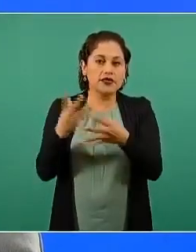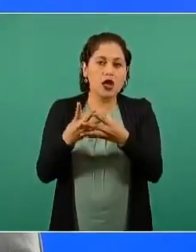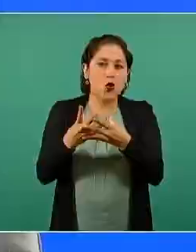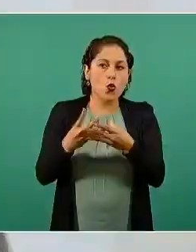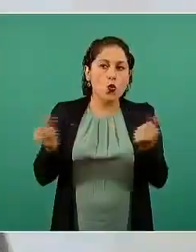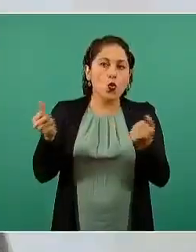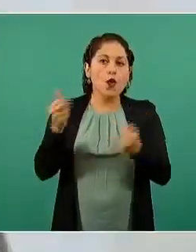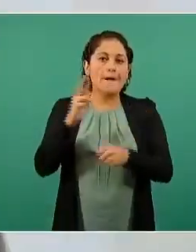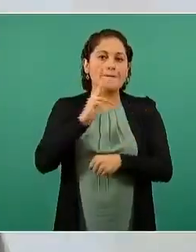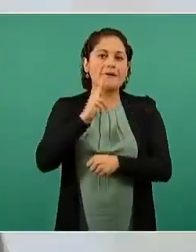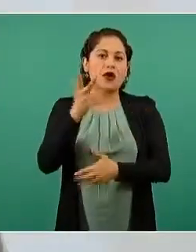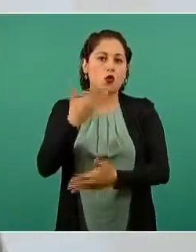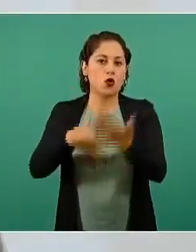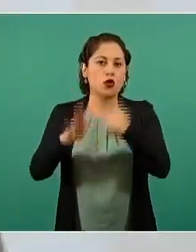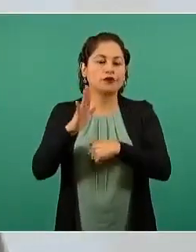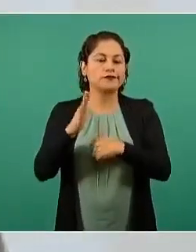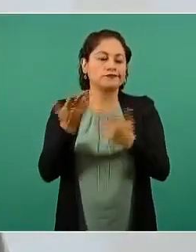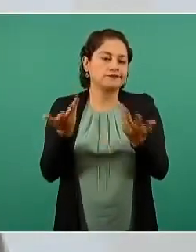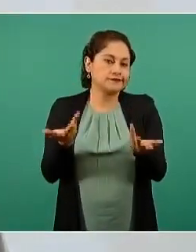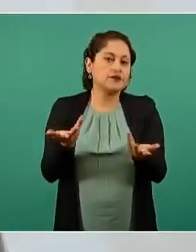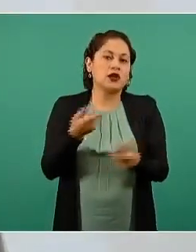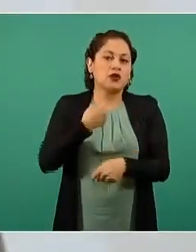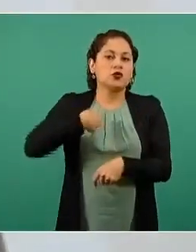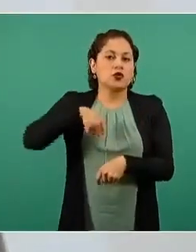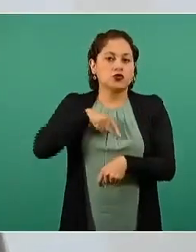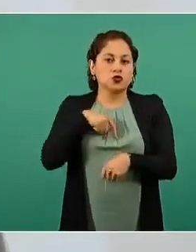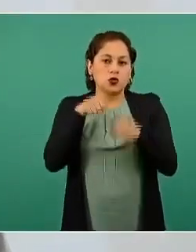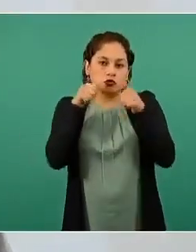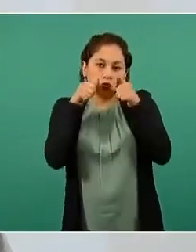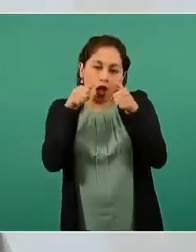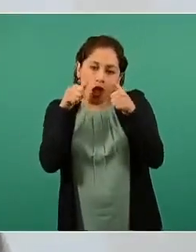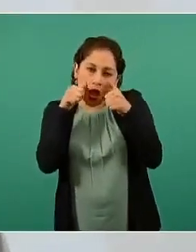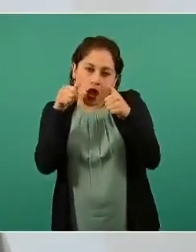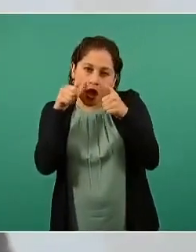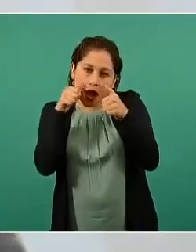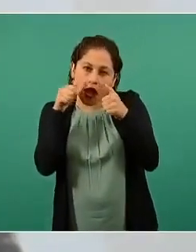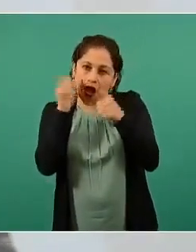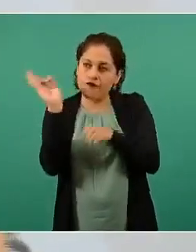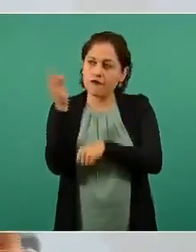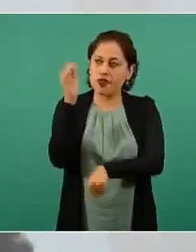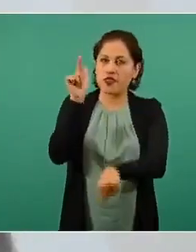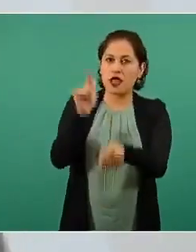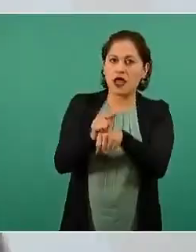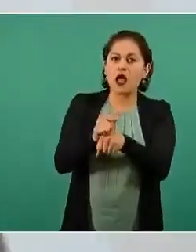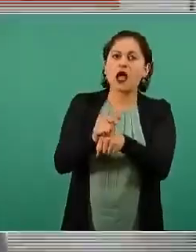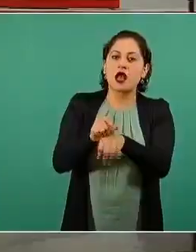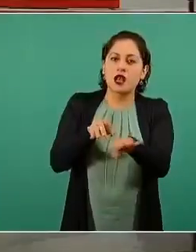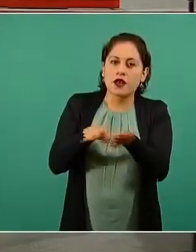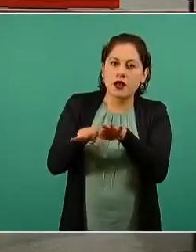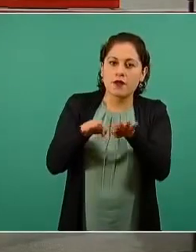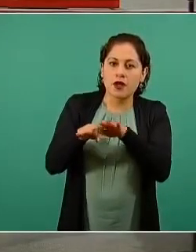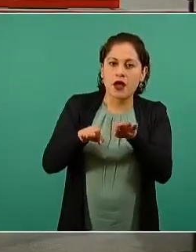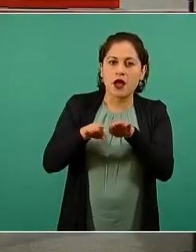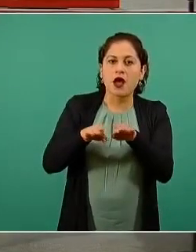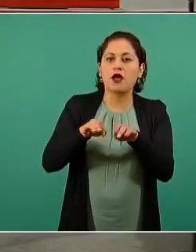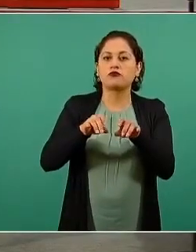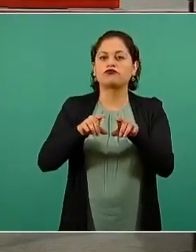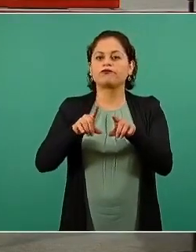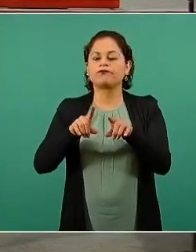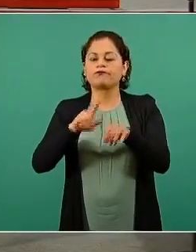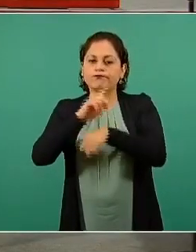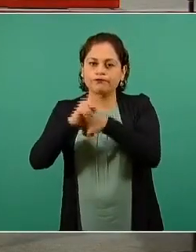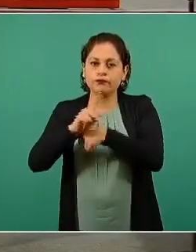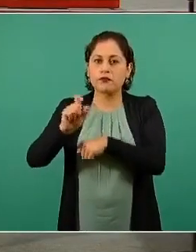nosotros estamos trabajando muchísimo en consenso federal con cada una de las 24 jurisdicciones, los gobernadores